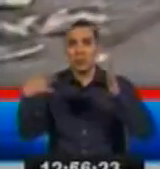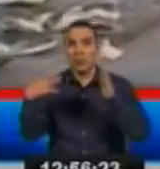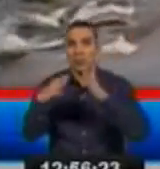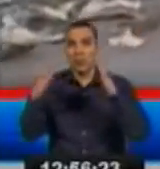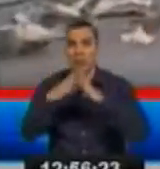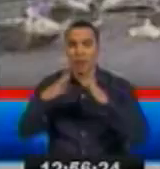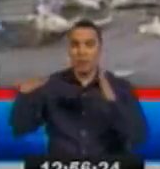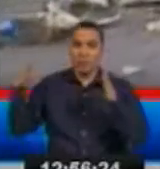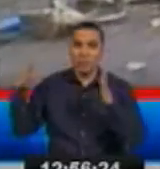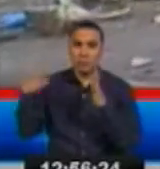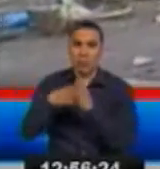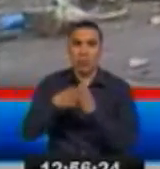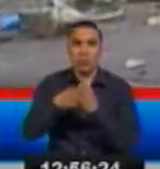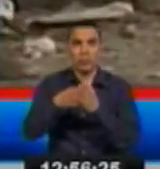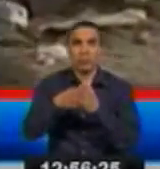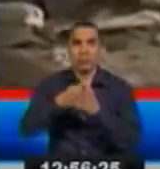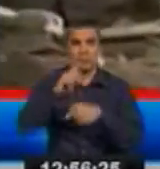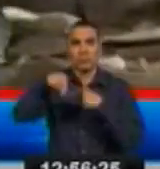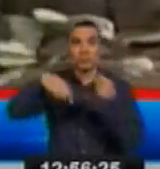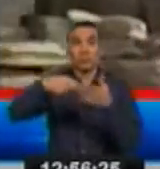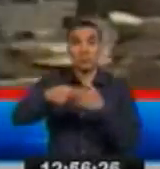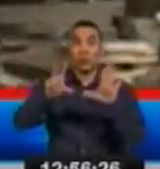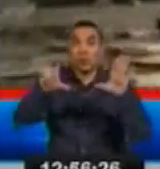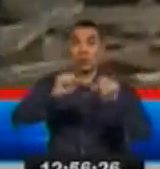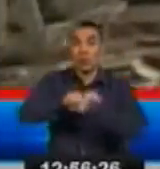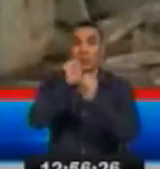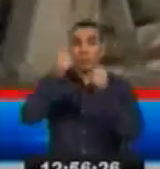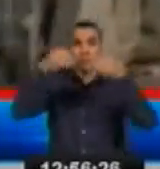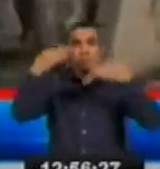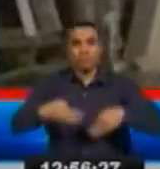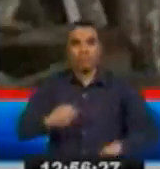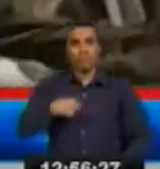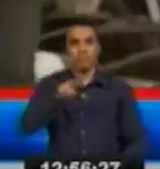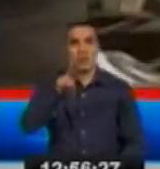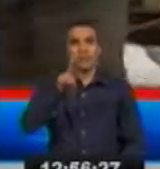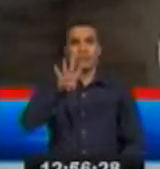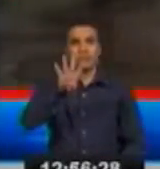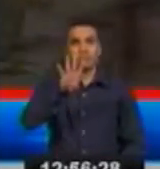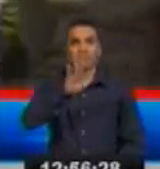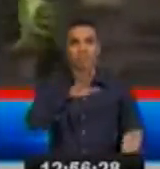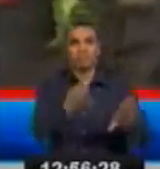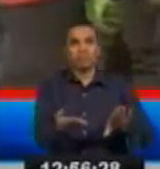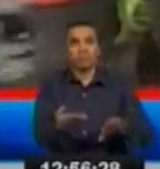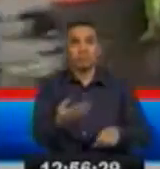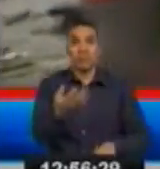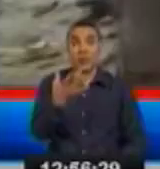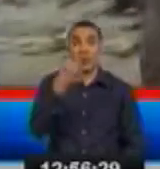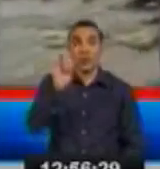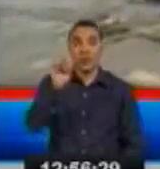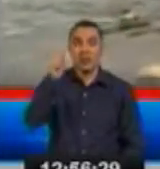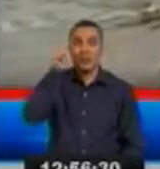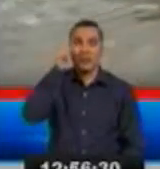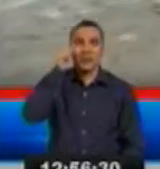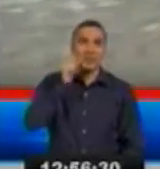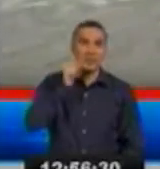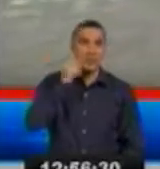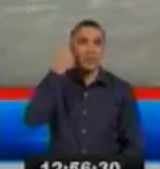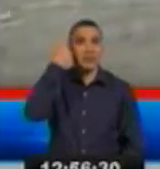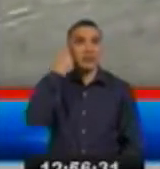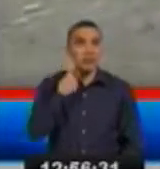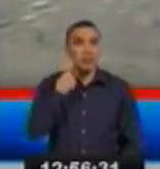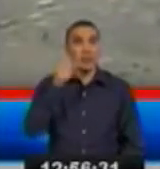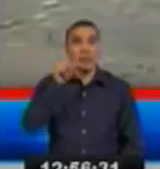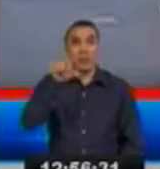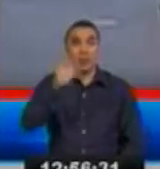se volcó hasta las 8 de la mañana se confirmó que eran 24 fallecidos y 18 heridos 3 del trooper